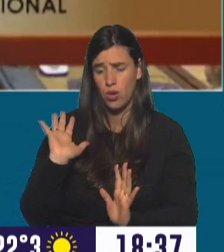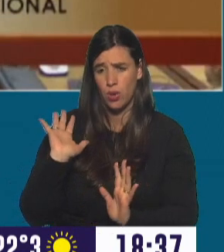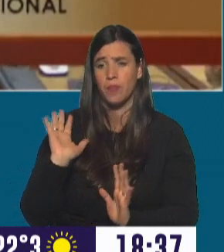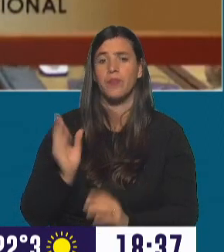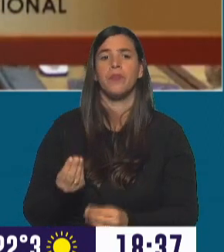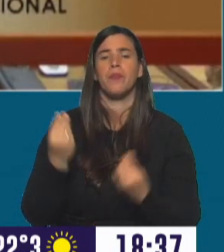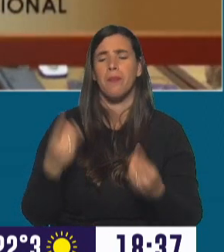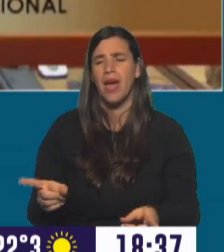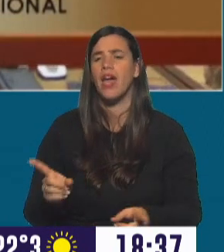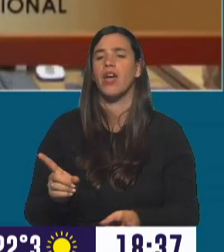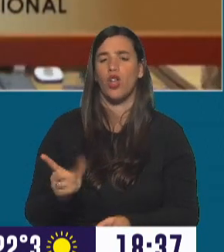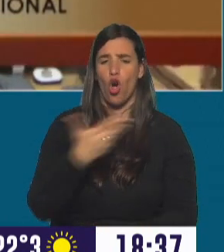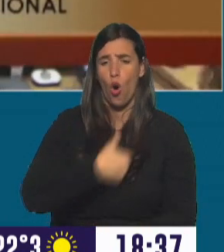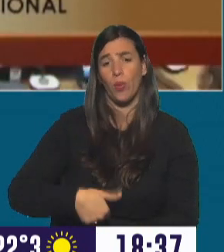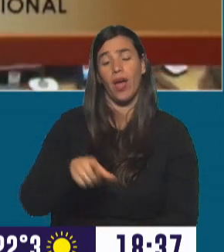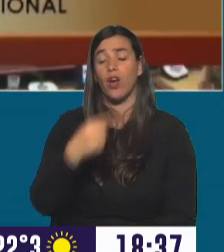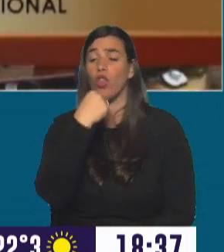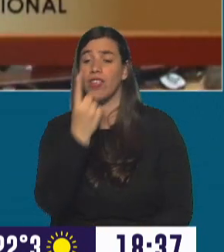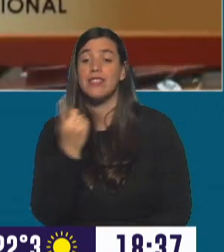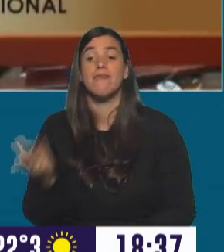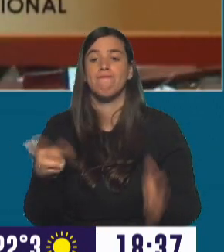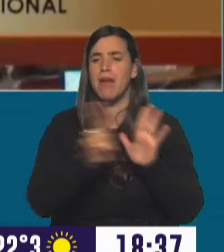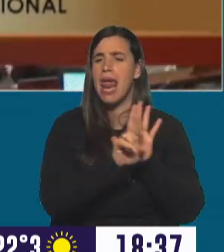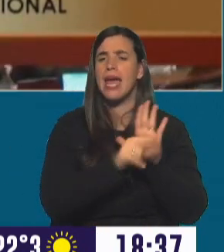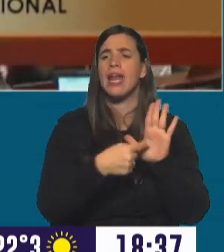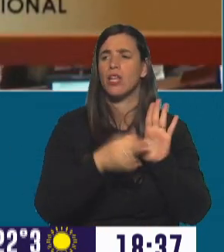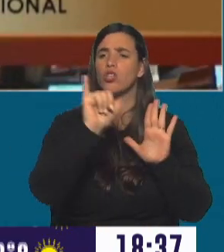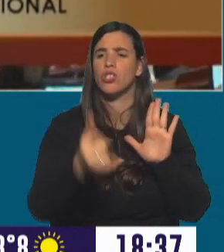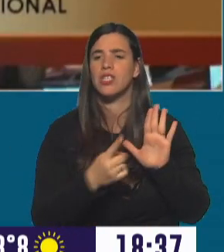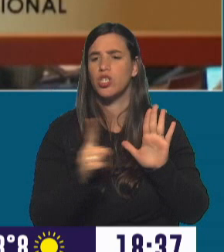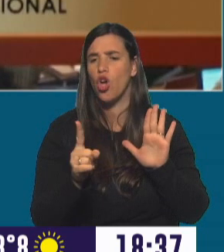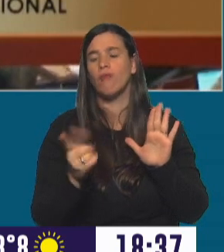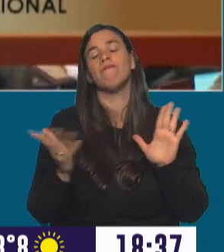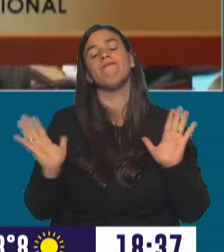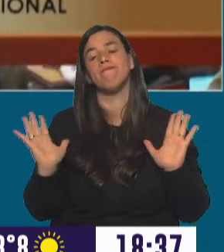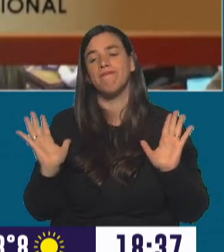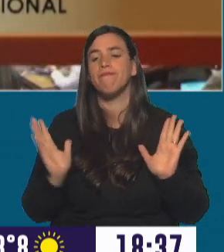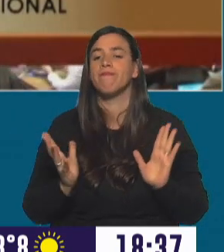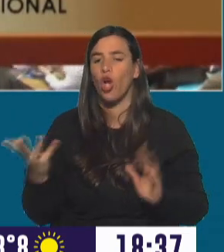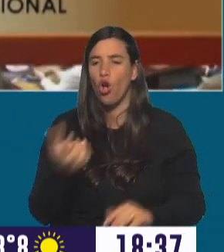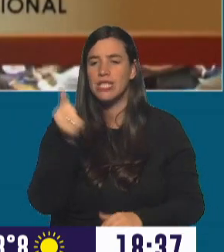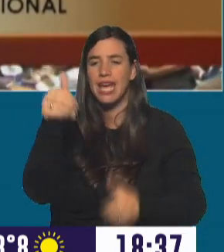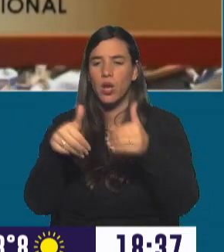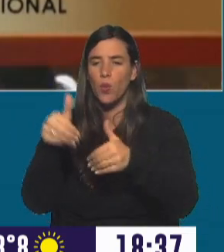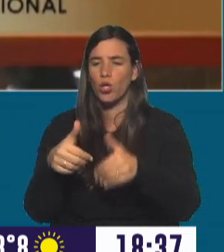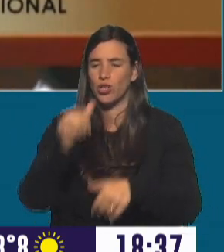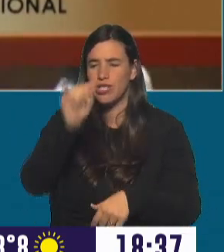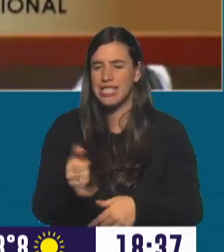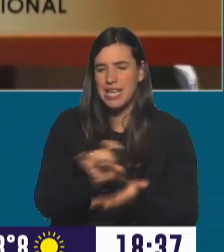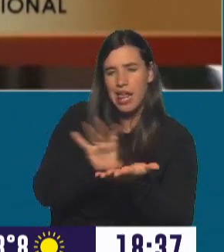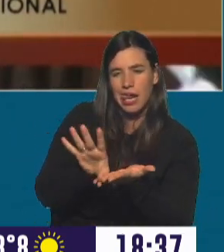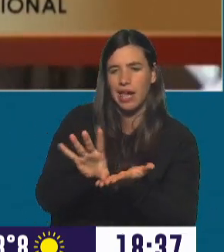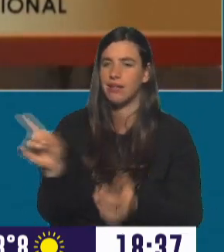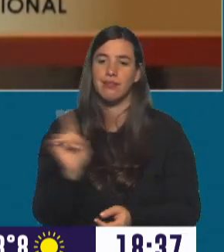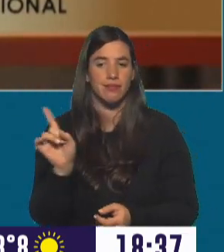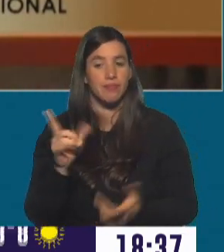o no. Por lo pronto confían en que no van a conseguir los votos para destituirlo, pero en realidad nada está dicho. Así que